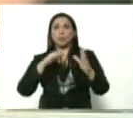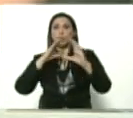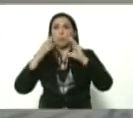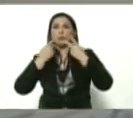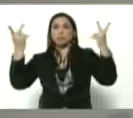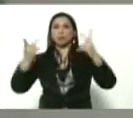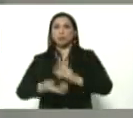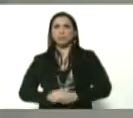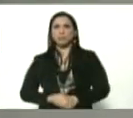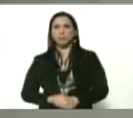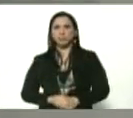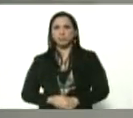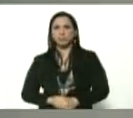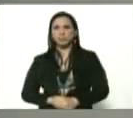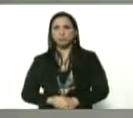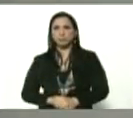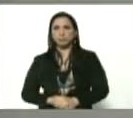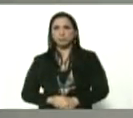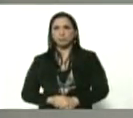comunicacional.